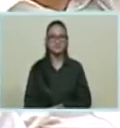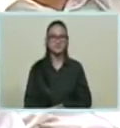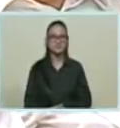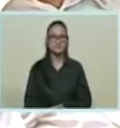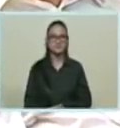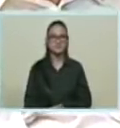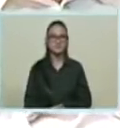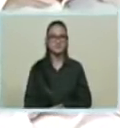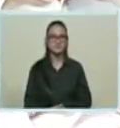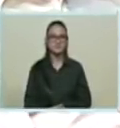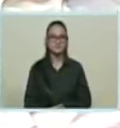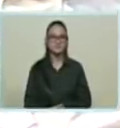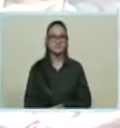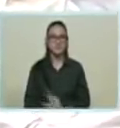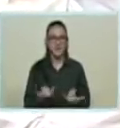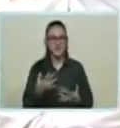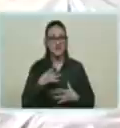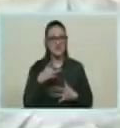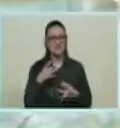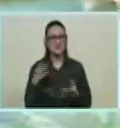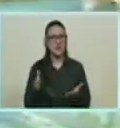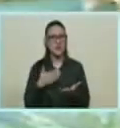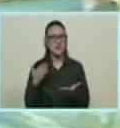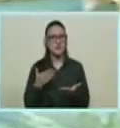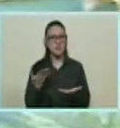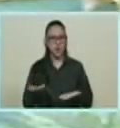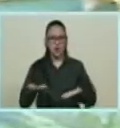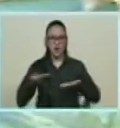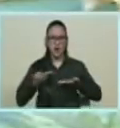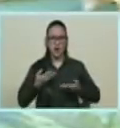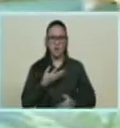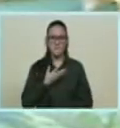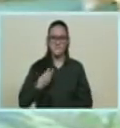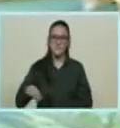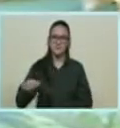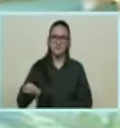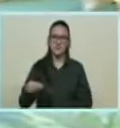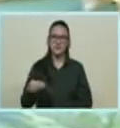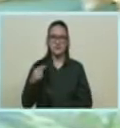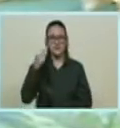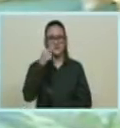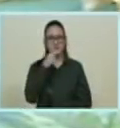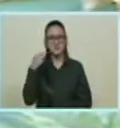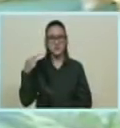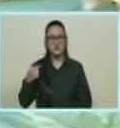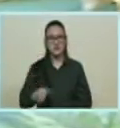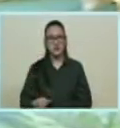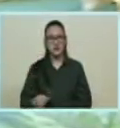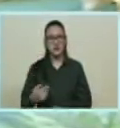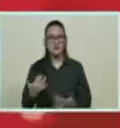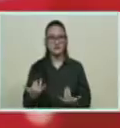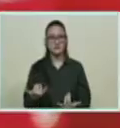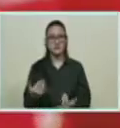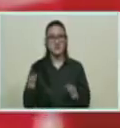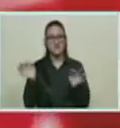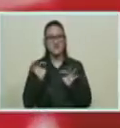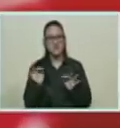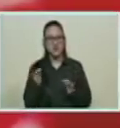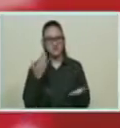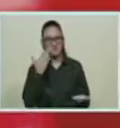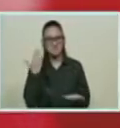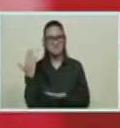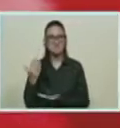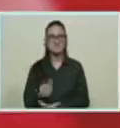Correcto. Bien interesante este libro que me envía de regalo el presidente Xi Jinping. La construcción del estilo del